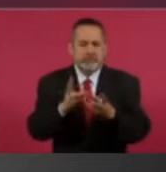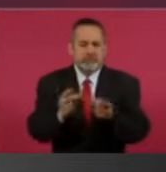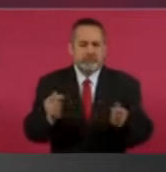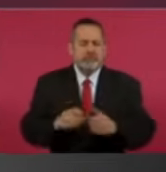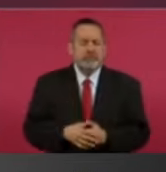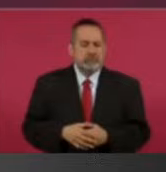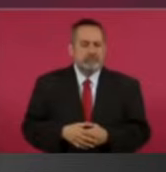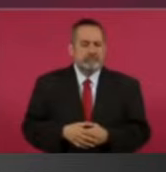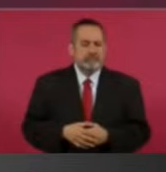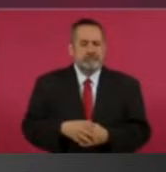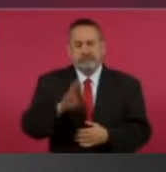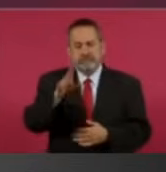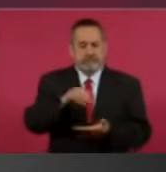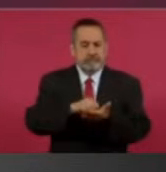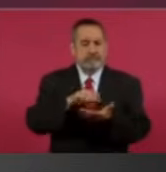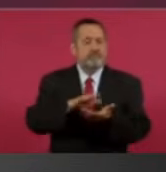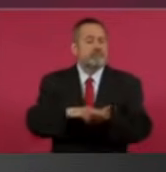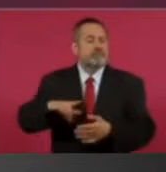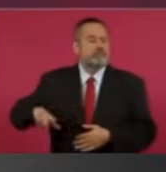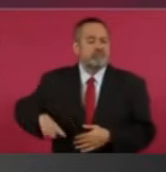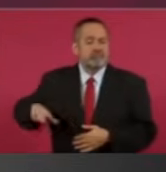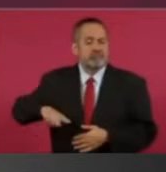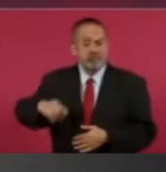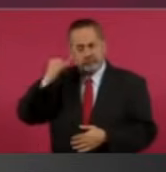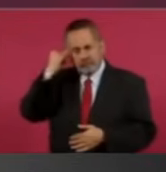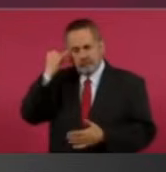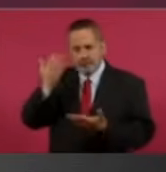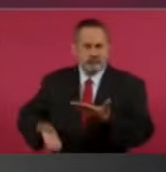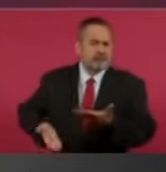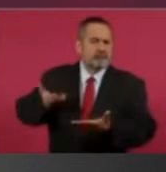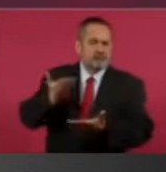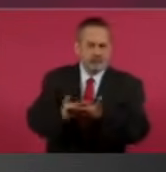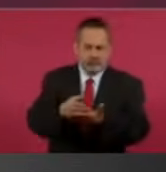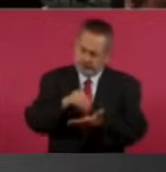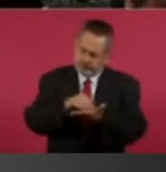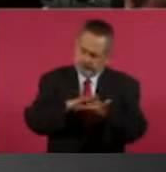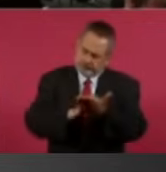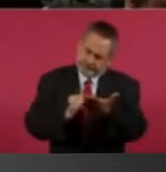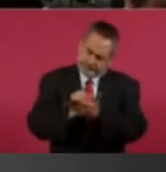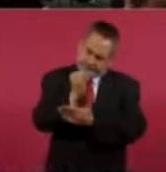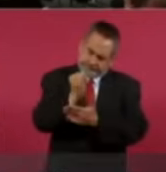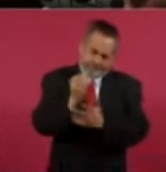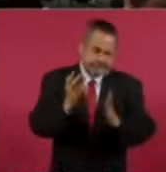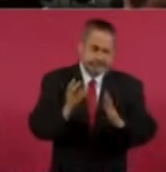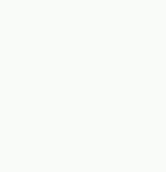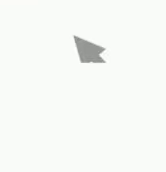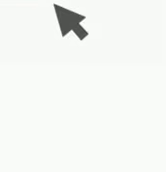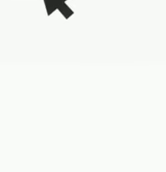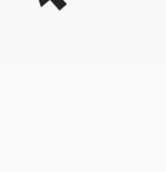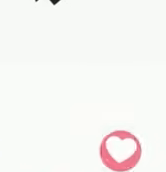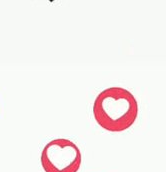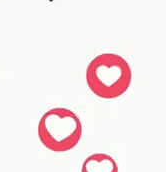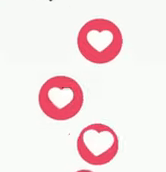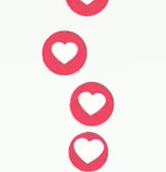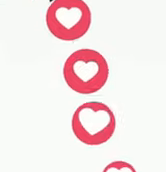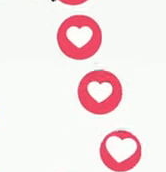vamos a fijar nosotros desde el gobierno una postura en su momento. Okay.